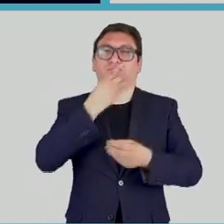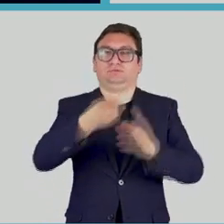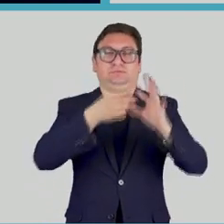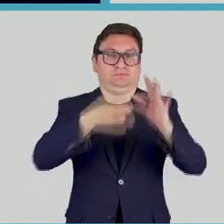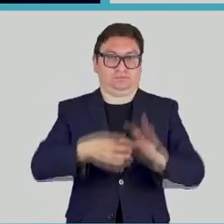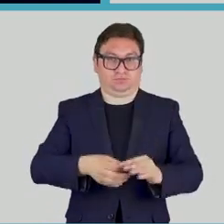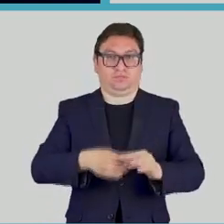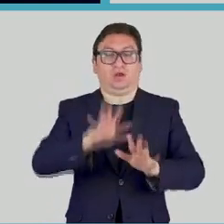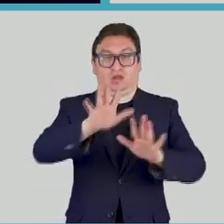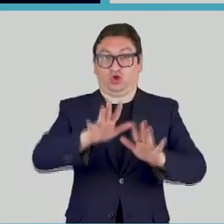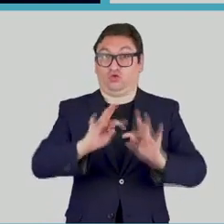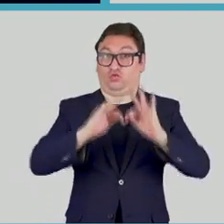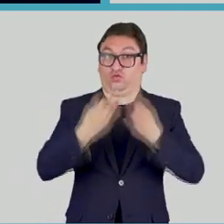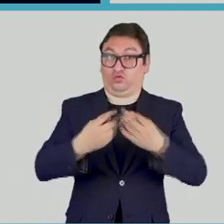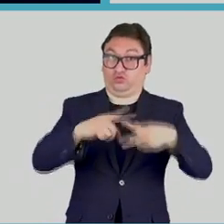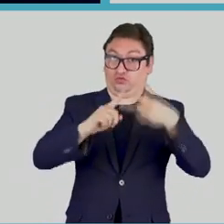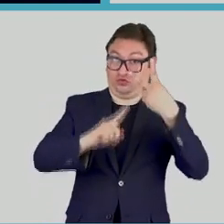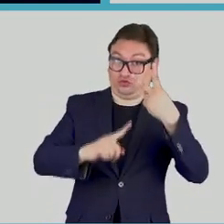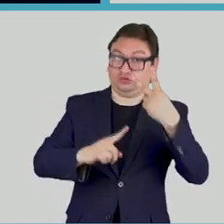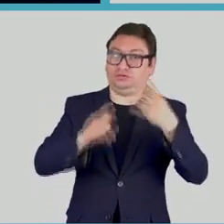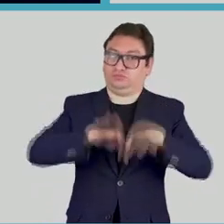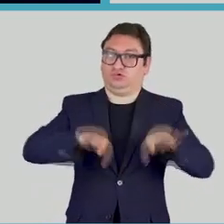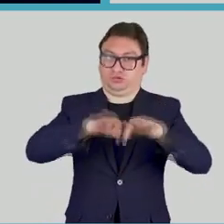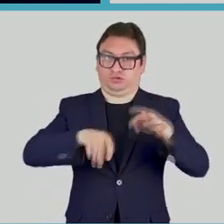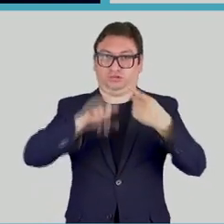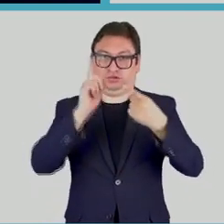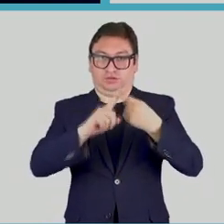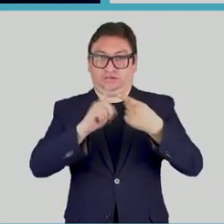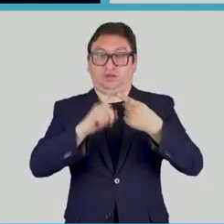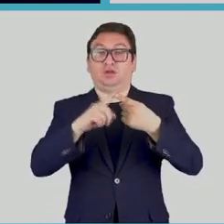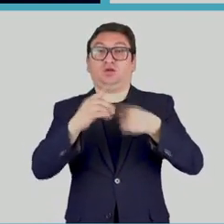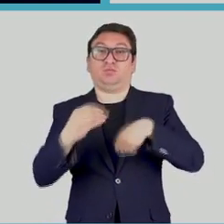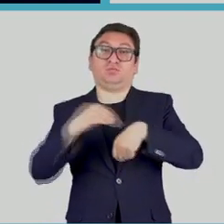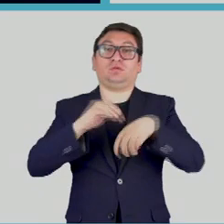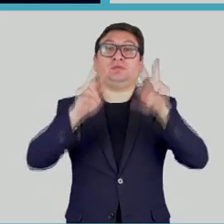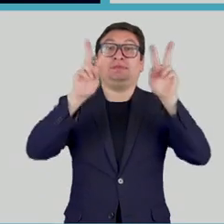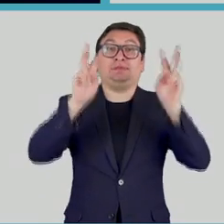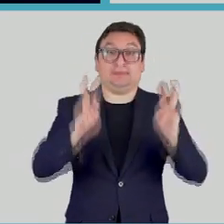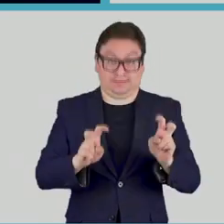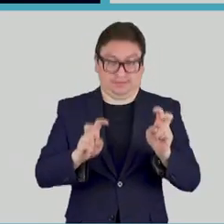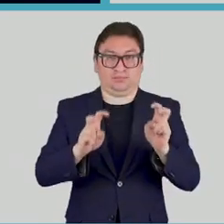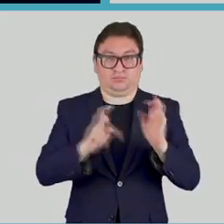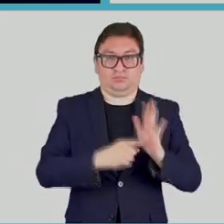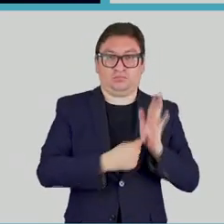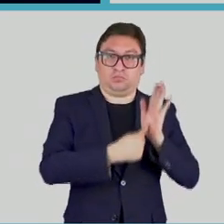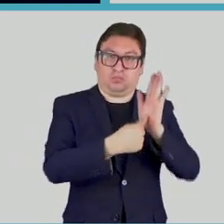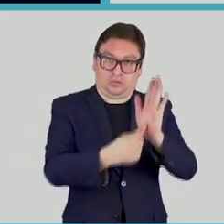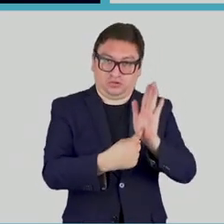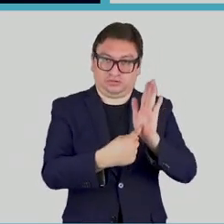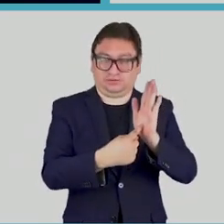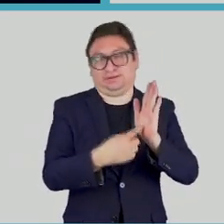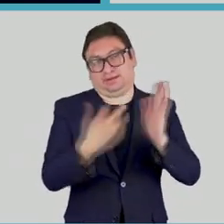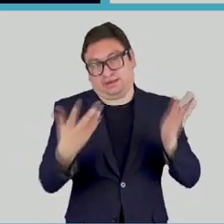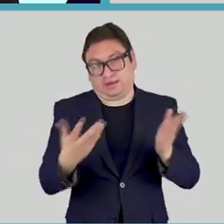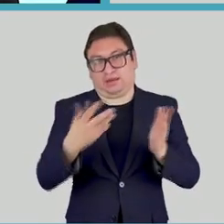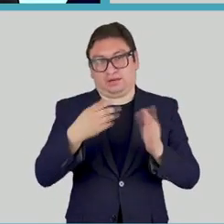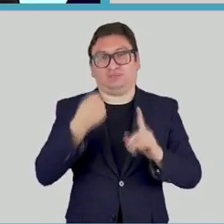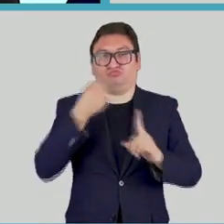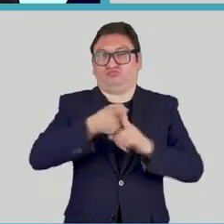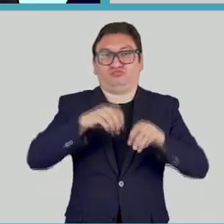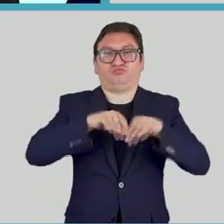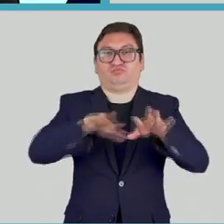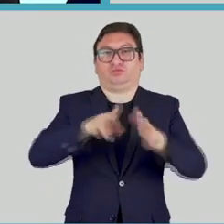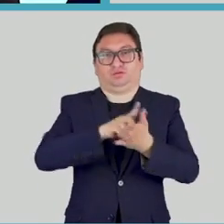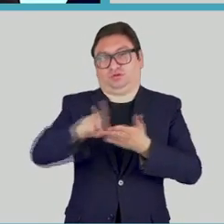además hay dos partes que hay que tomar en consideración los contenidos que se presentan como y ahí también